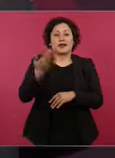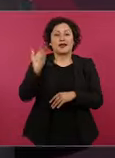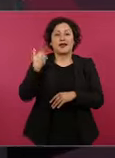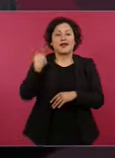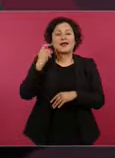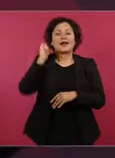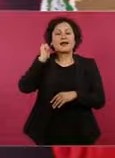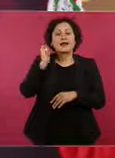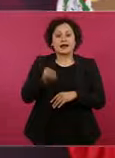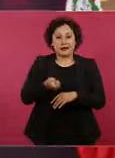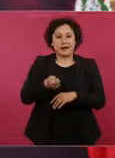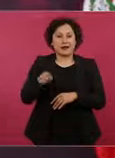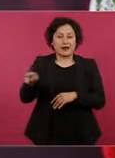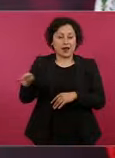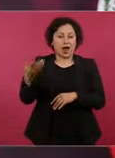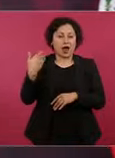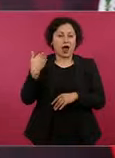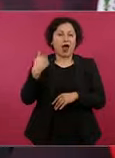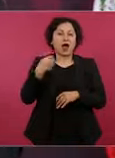encapuchado,